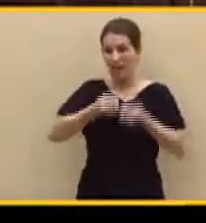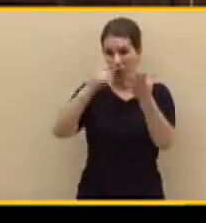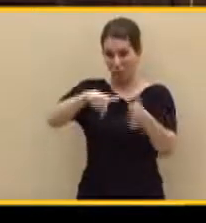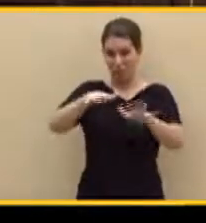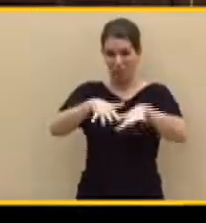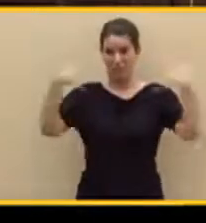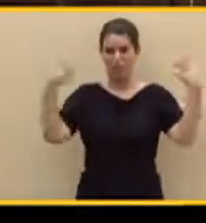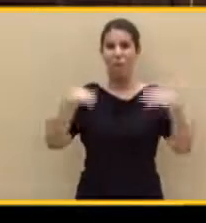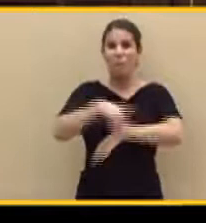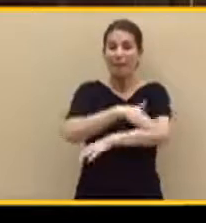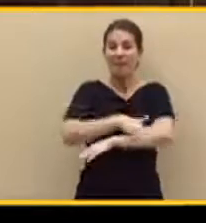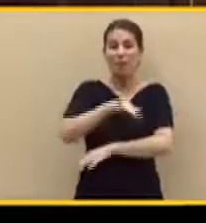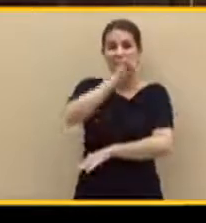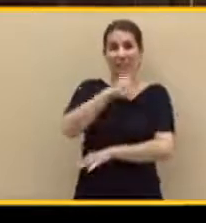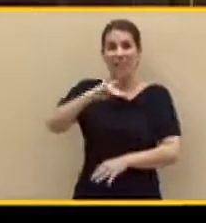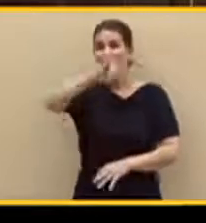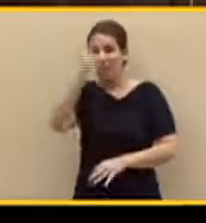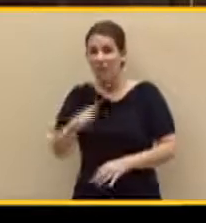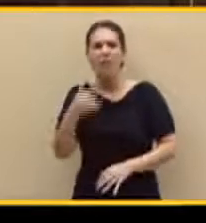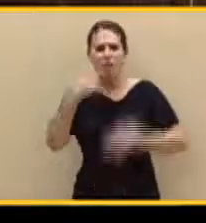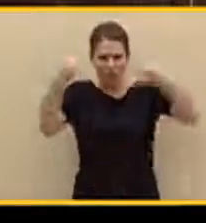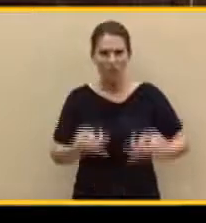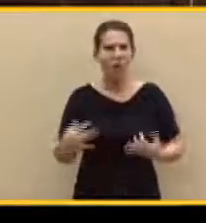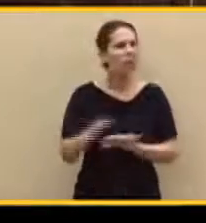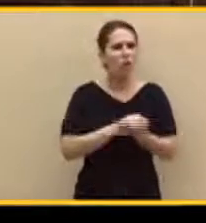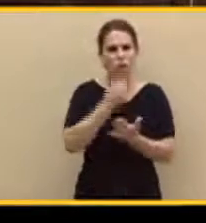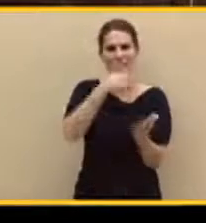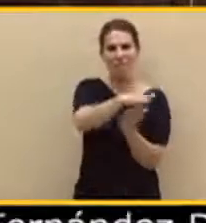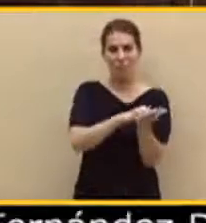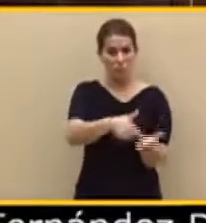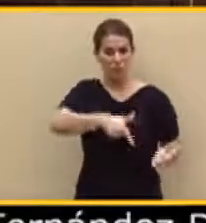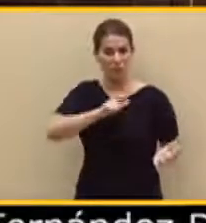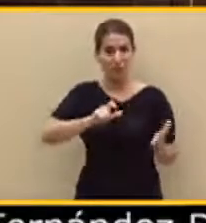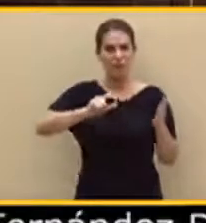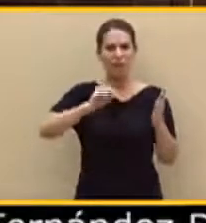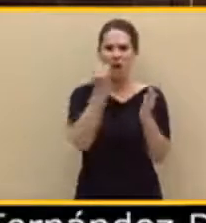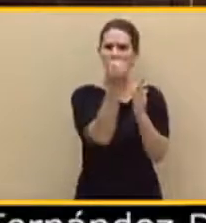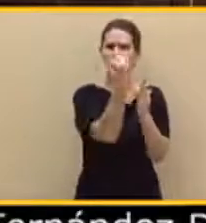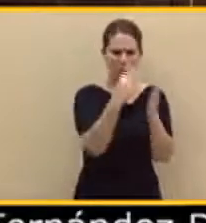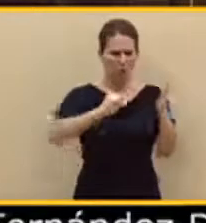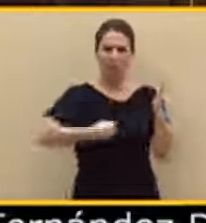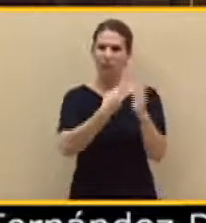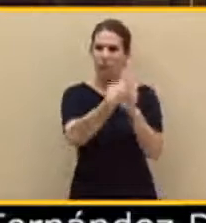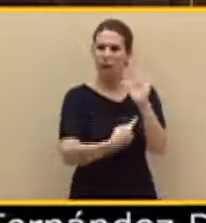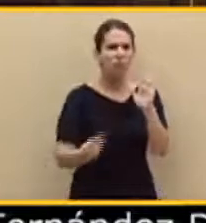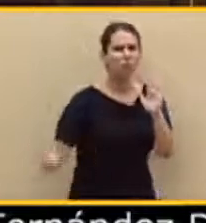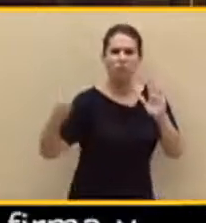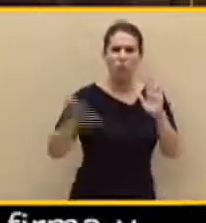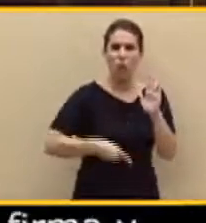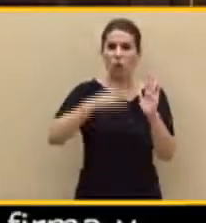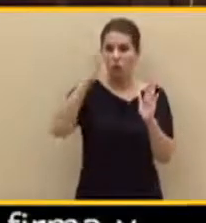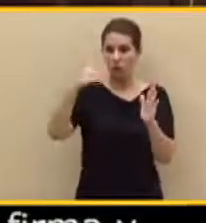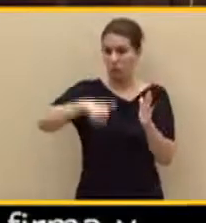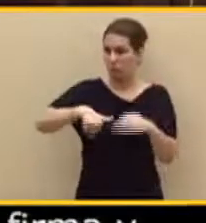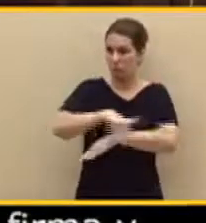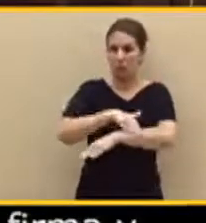Fernández Díaz afirmó que todos los informes policiales llevan firma y número, puesto que en un Estado de Derecho pues no hay investigaciones clandestinas.